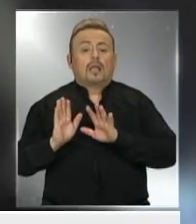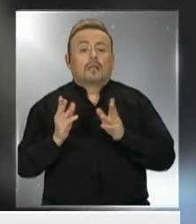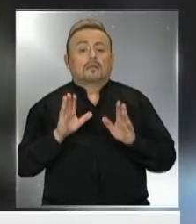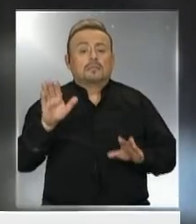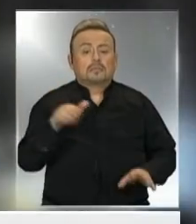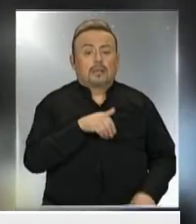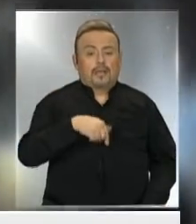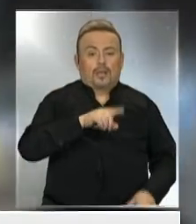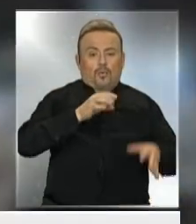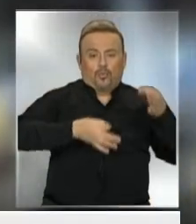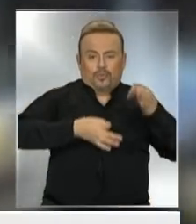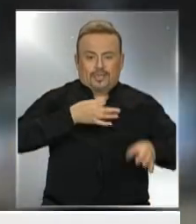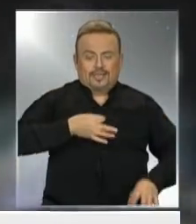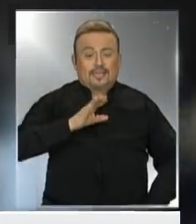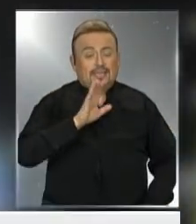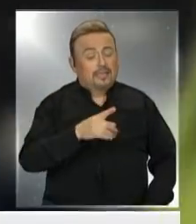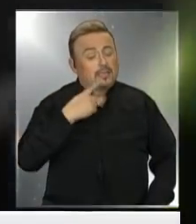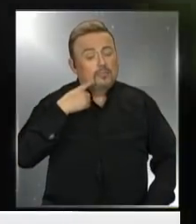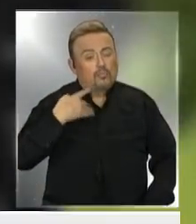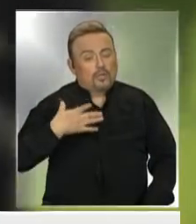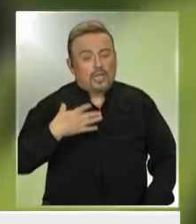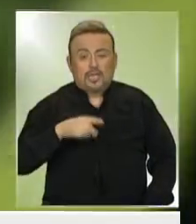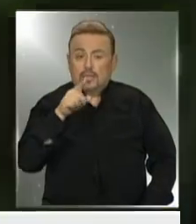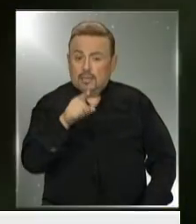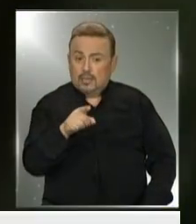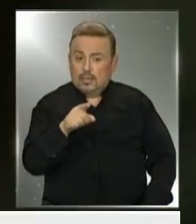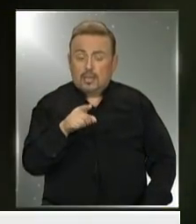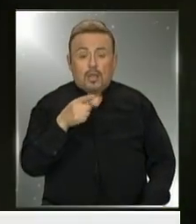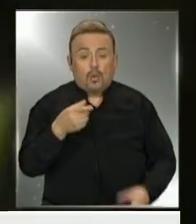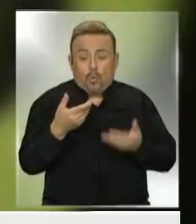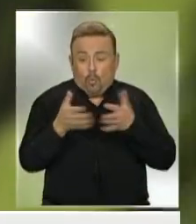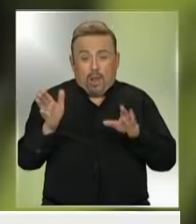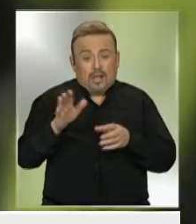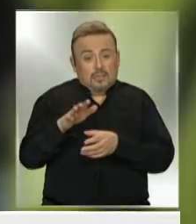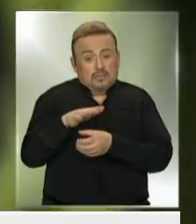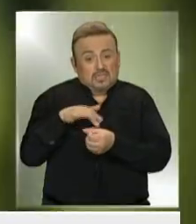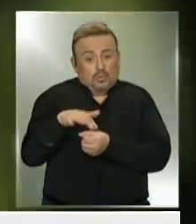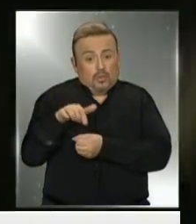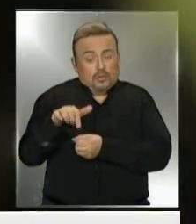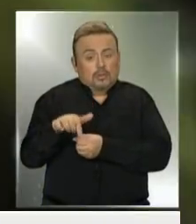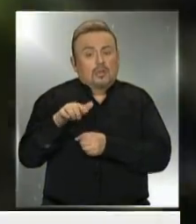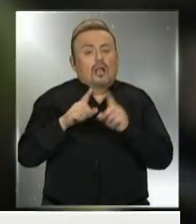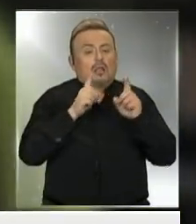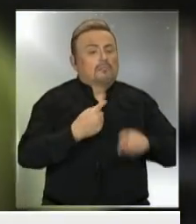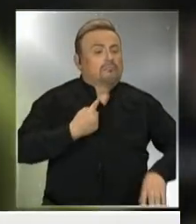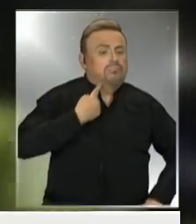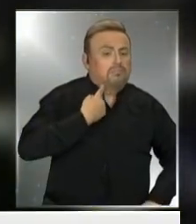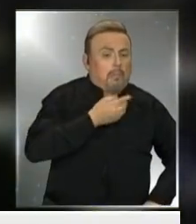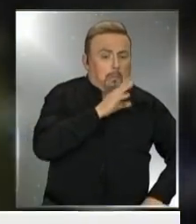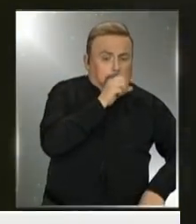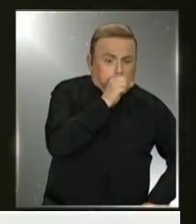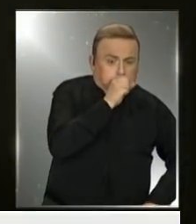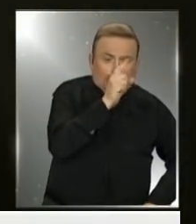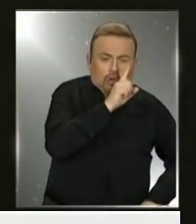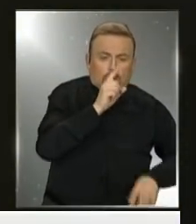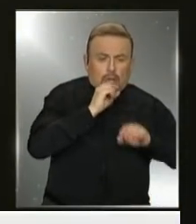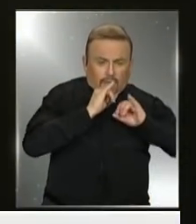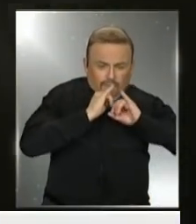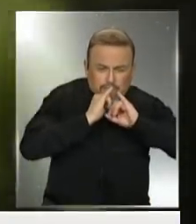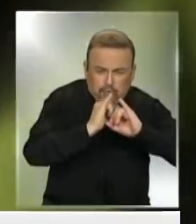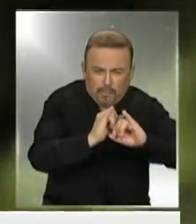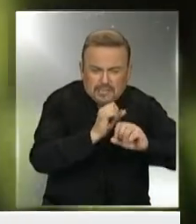de la justicia. Por eso es importante que, ante situaciones como estas, las víctimas denuncien con la mayor información posible a